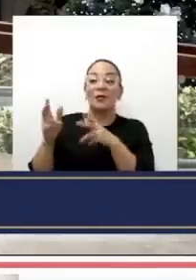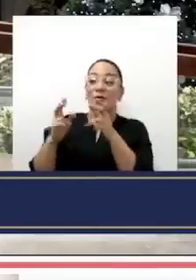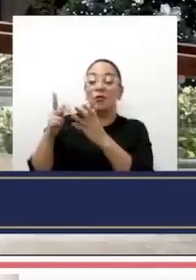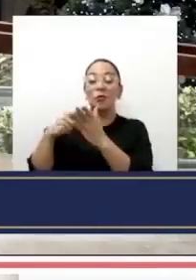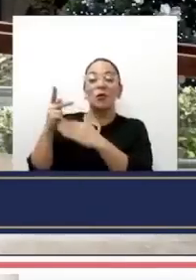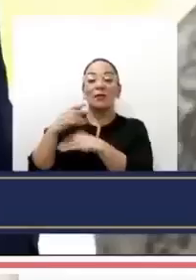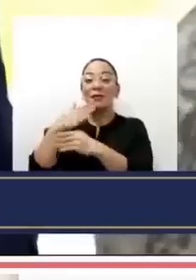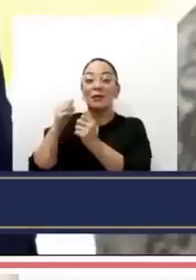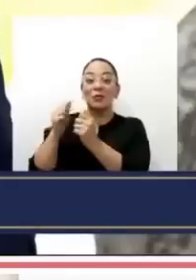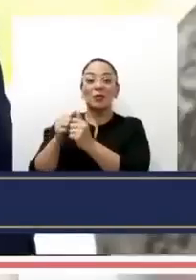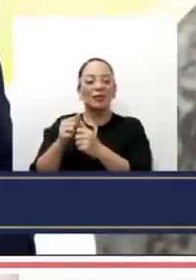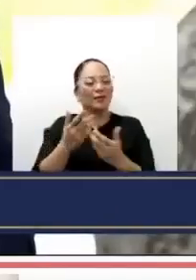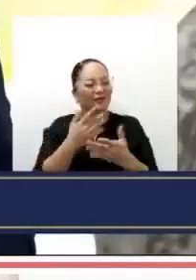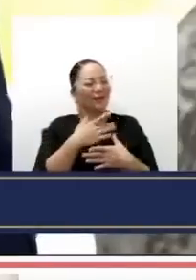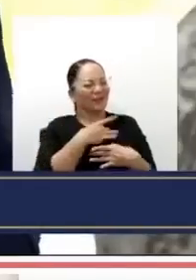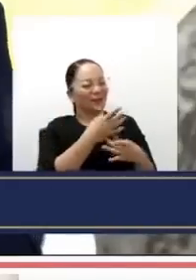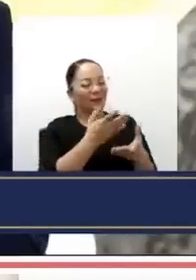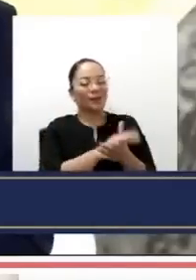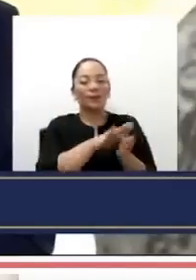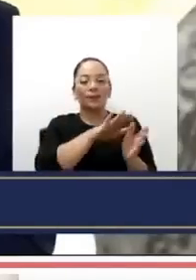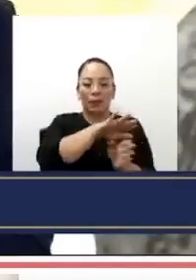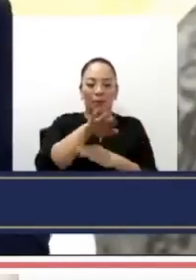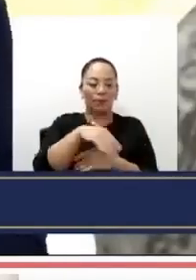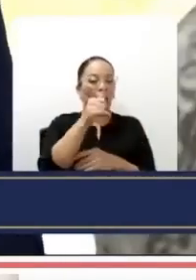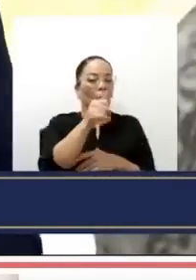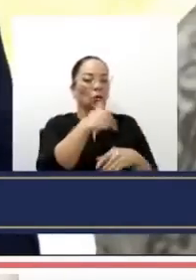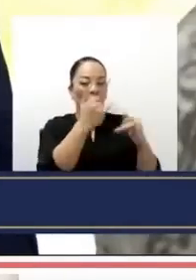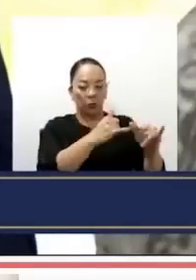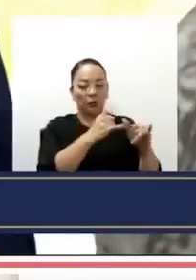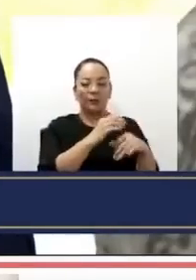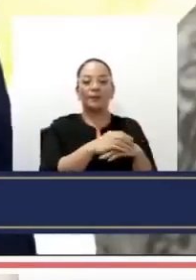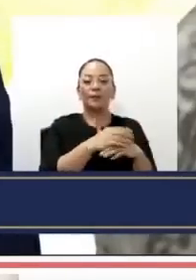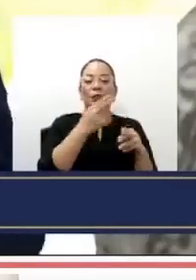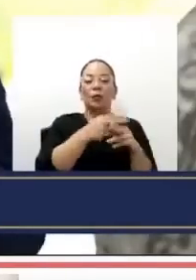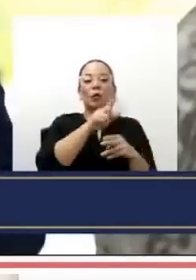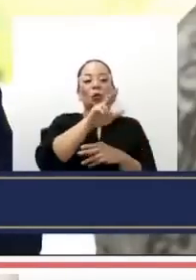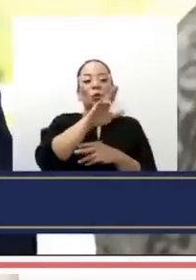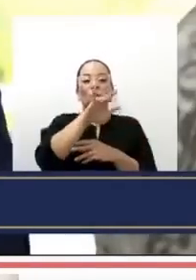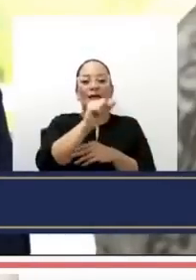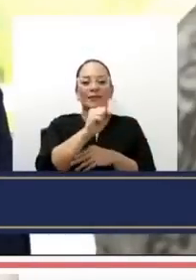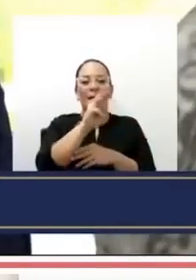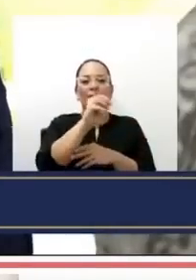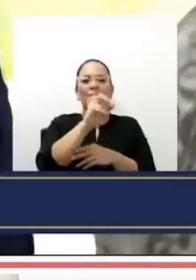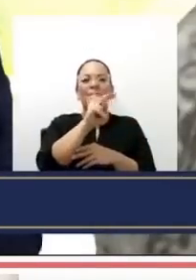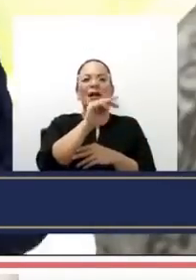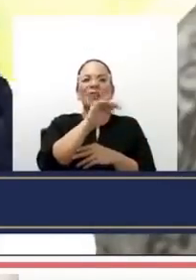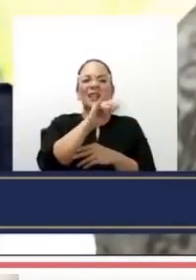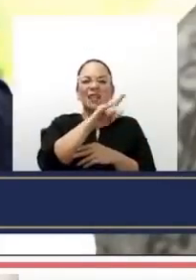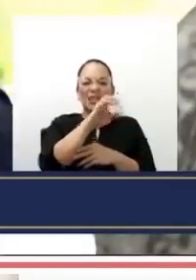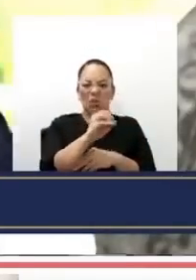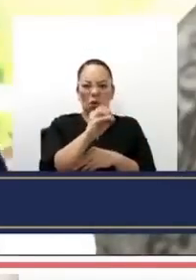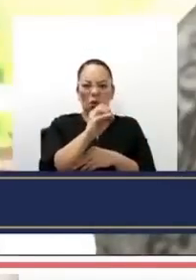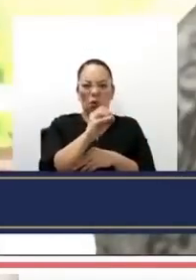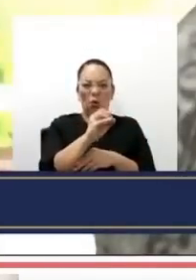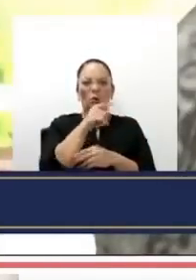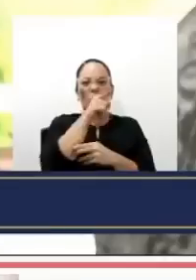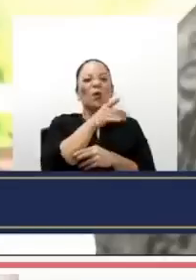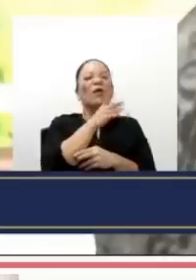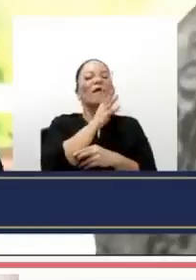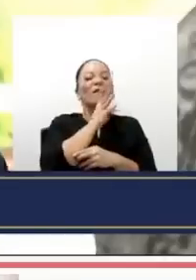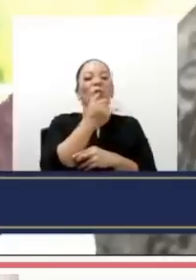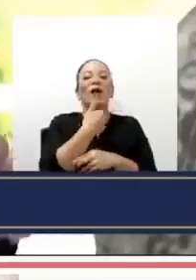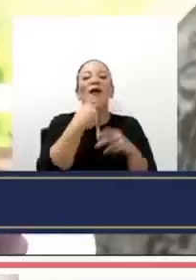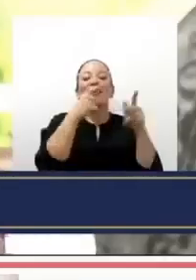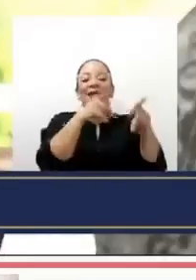Compañías. El siguiente es un señor que por ahí oí el nombre, don Lucas Mantillo, una cosa así. Ese es el que habló de que hay